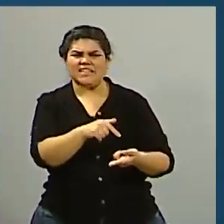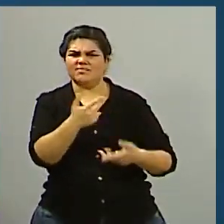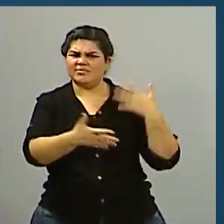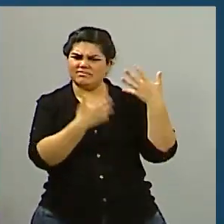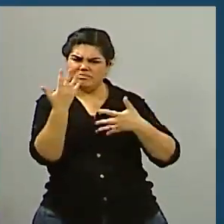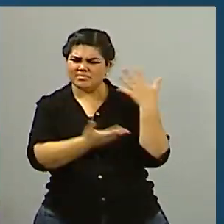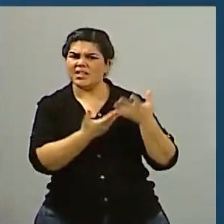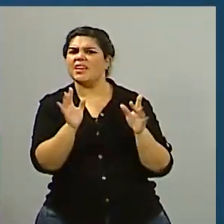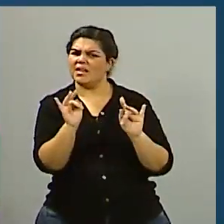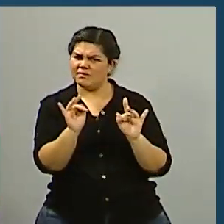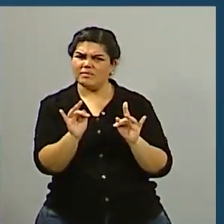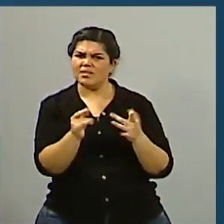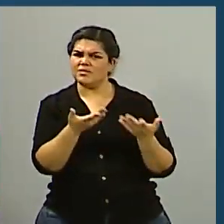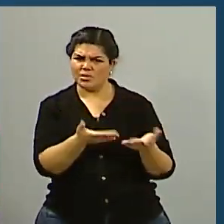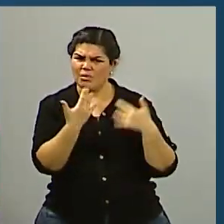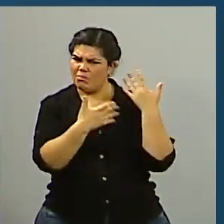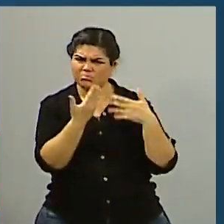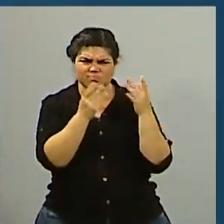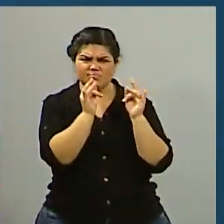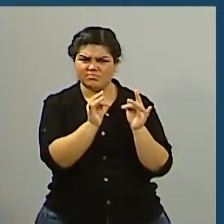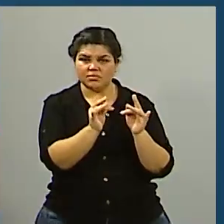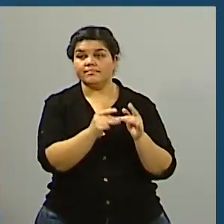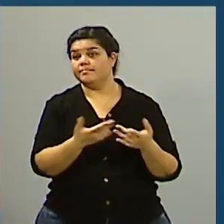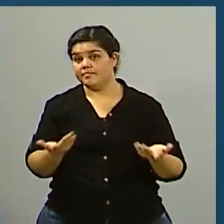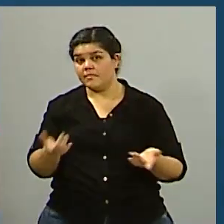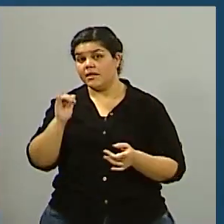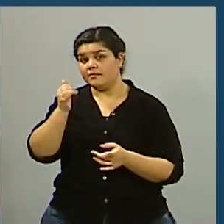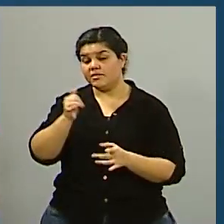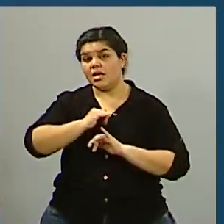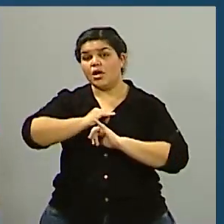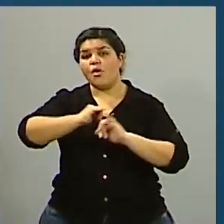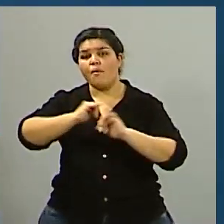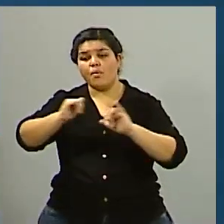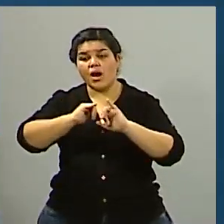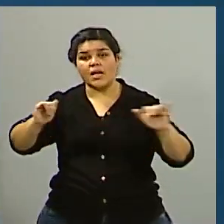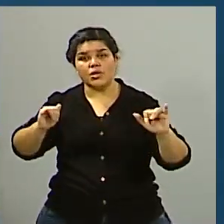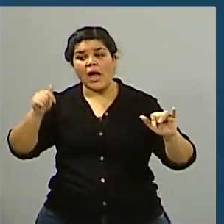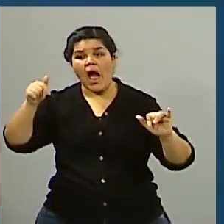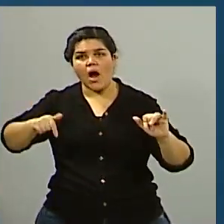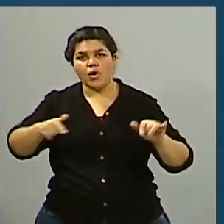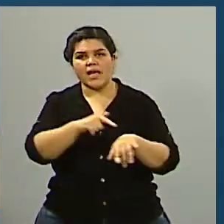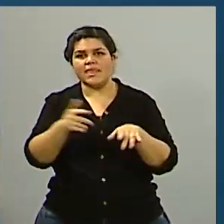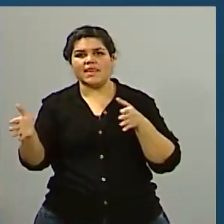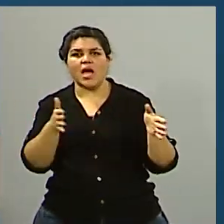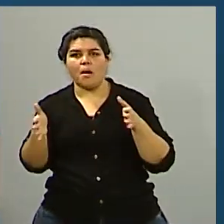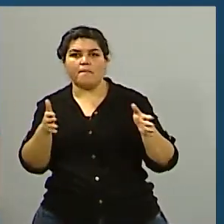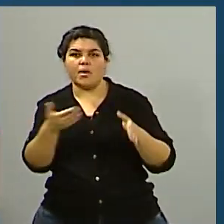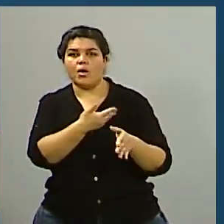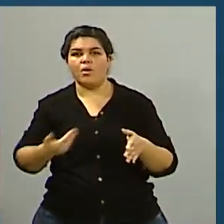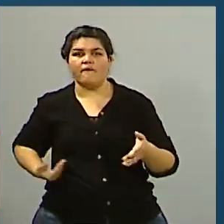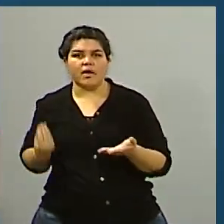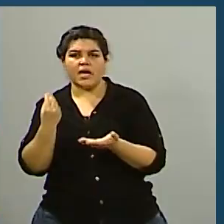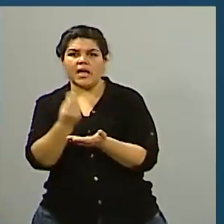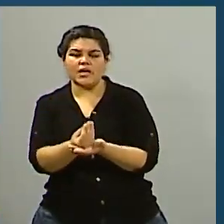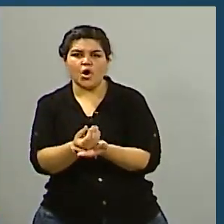¿no? Sí, el tema de comunicación ha sido uno de los temas más débiles que ha tenido toda esta política, pero como se han mantenido durante tanto tiempo, tantos